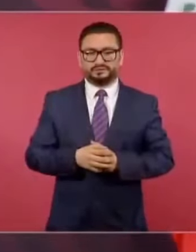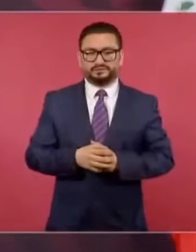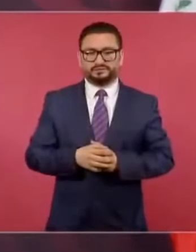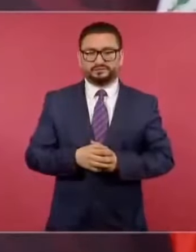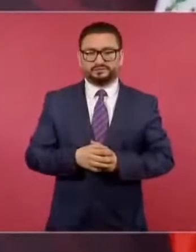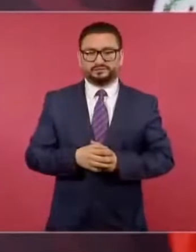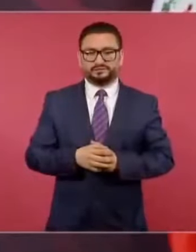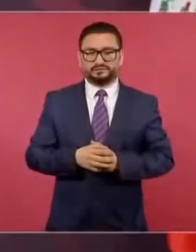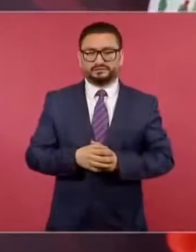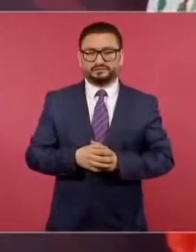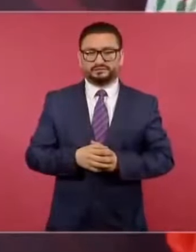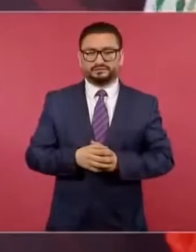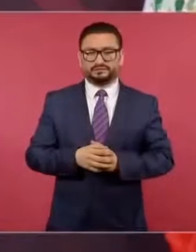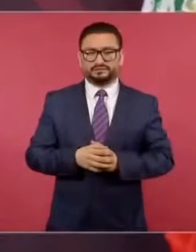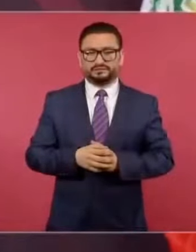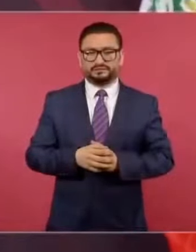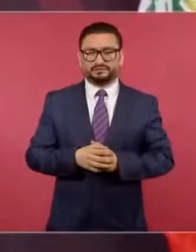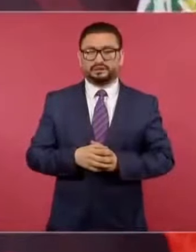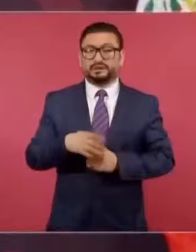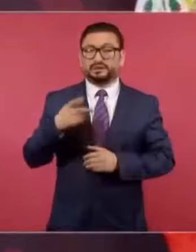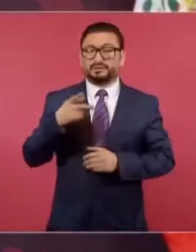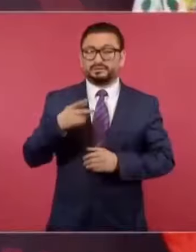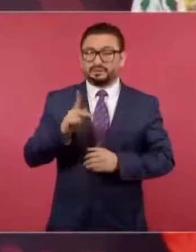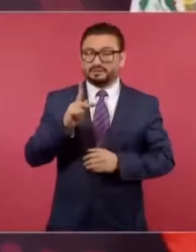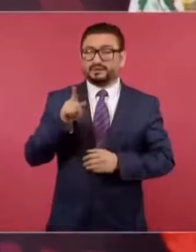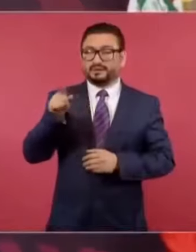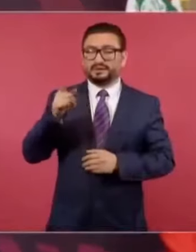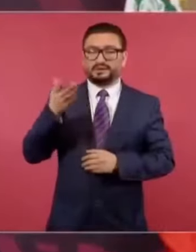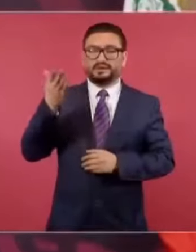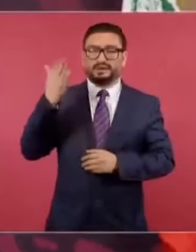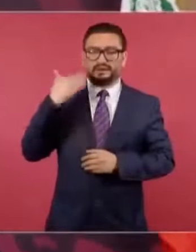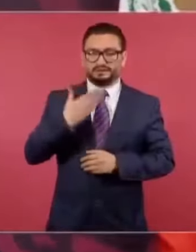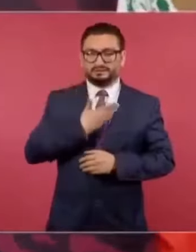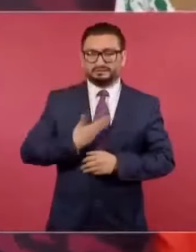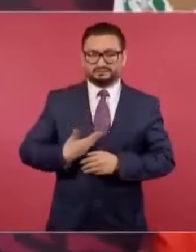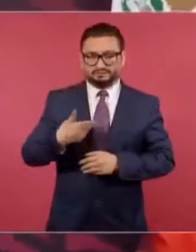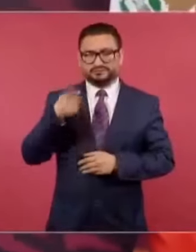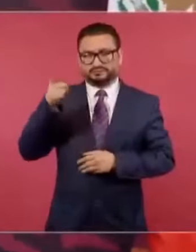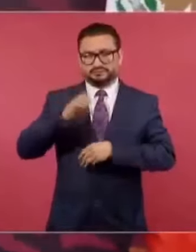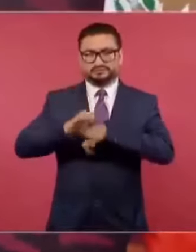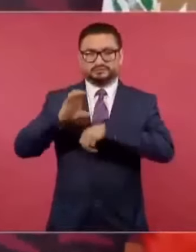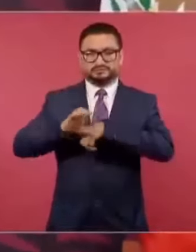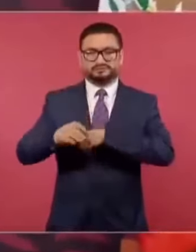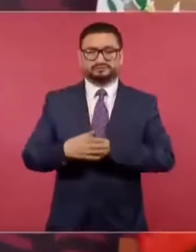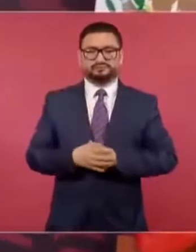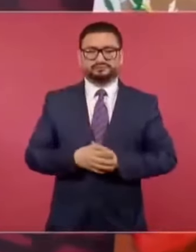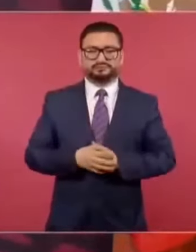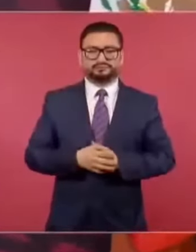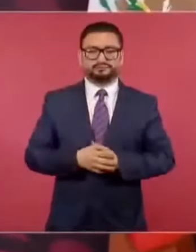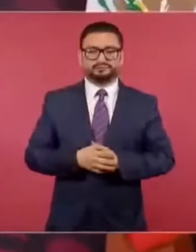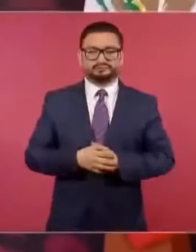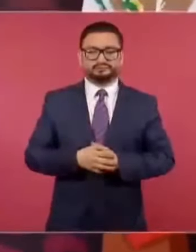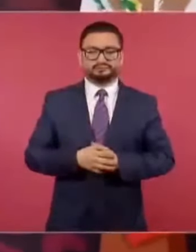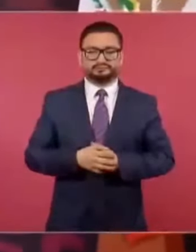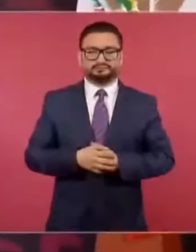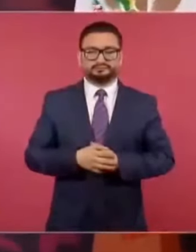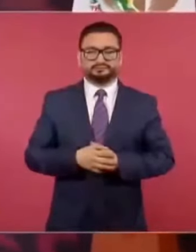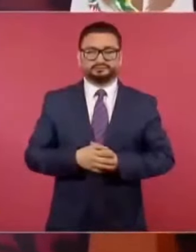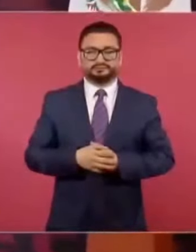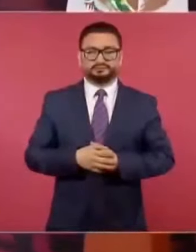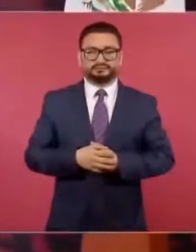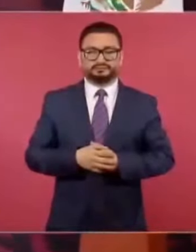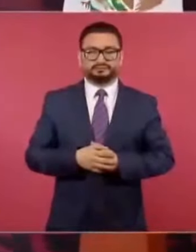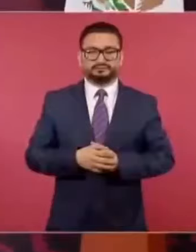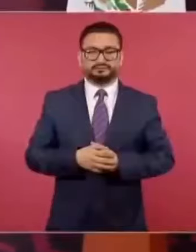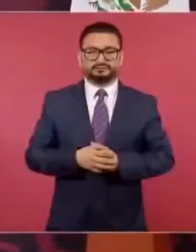reaccionarios eh pero fue presidente de Colombia y ahora